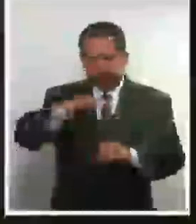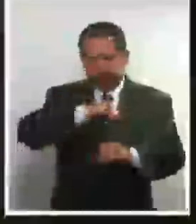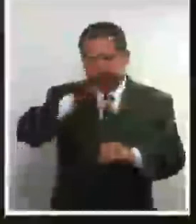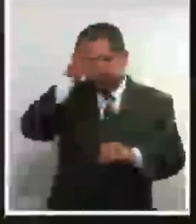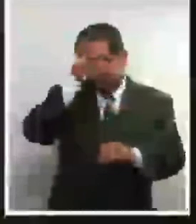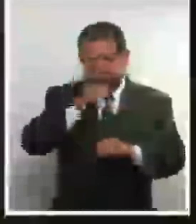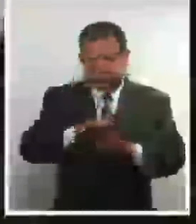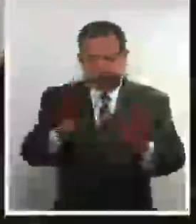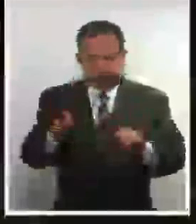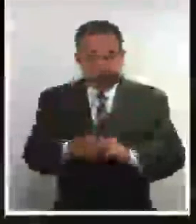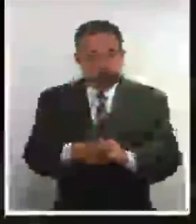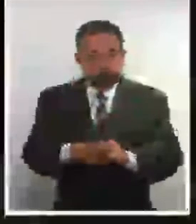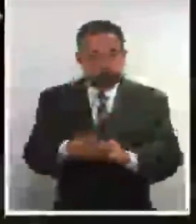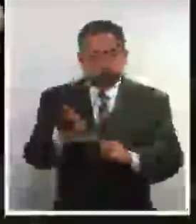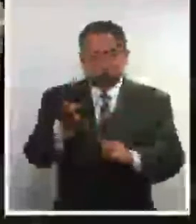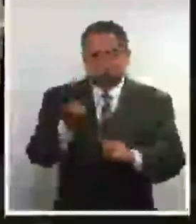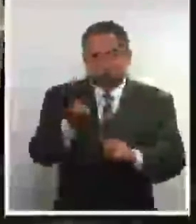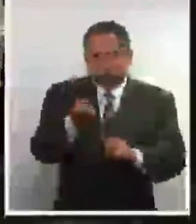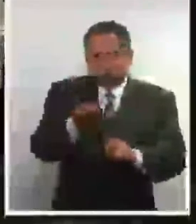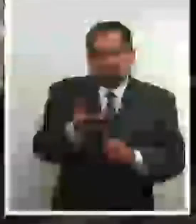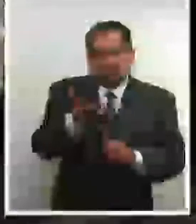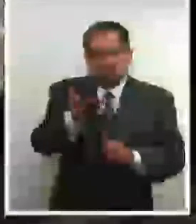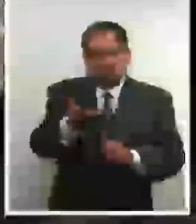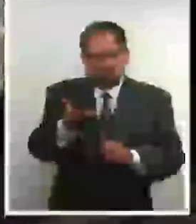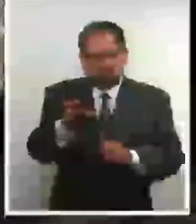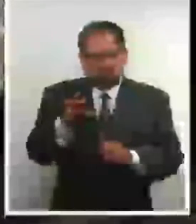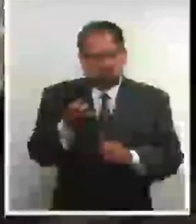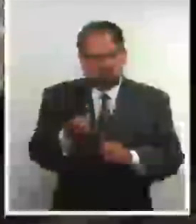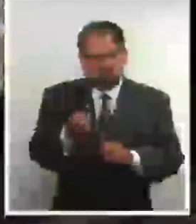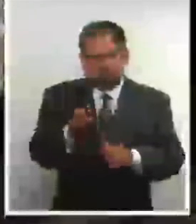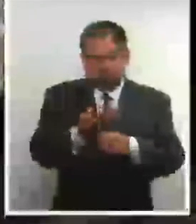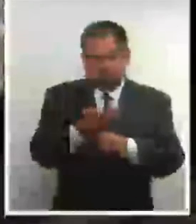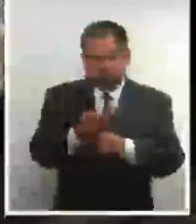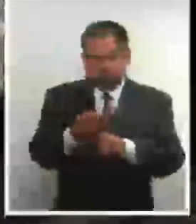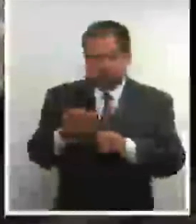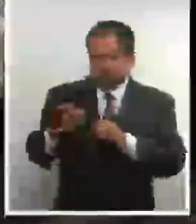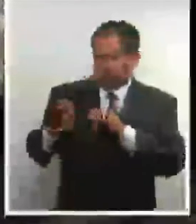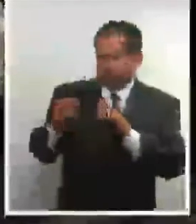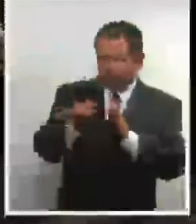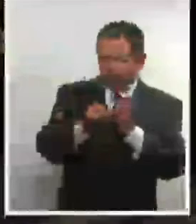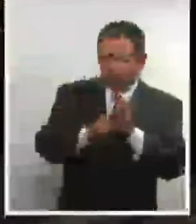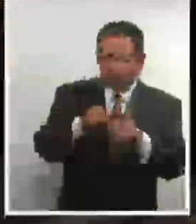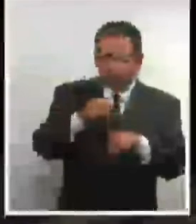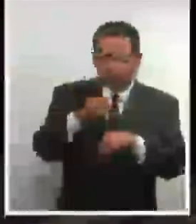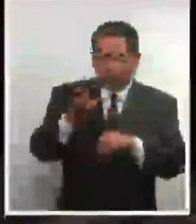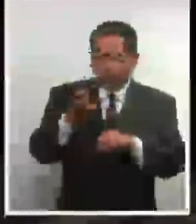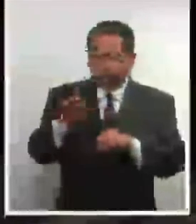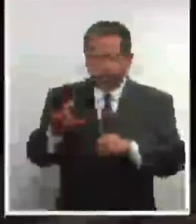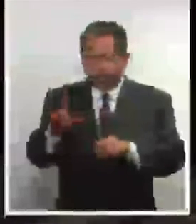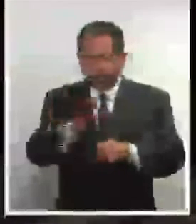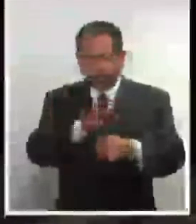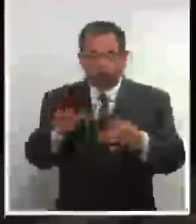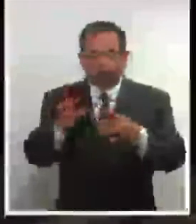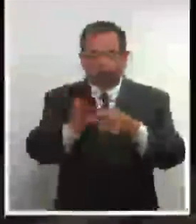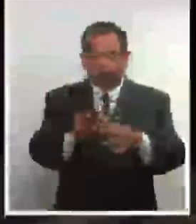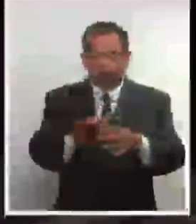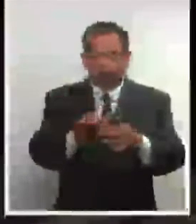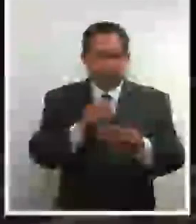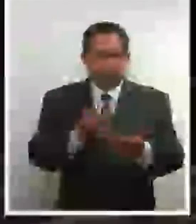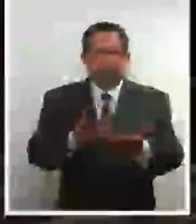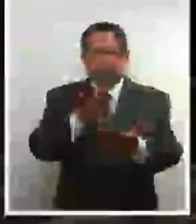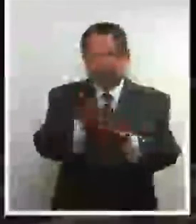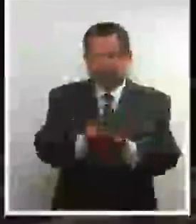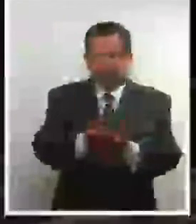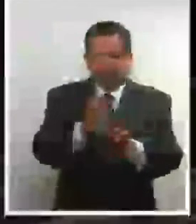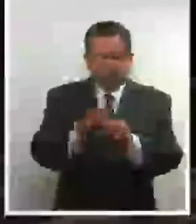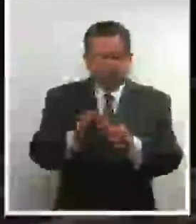tal manera que pues solamente pedirle que en alusión al artículo 3º, inciso L, pues podamos plantear una